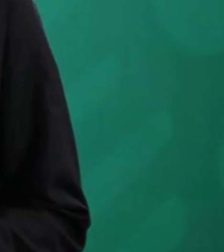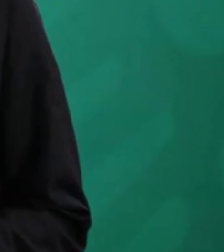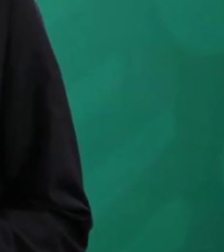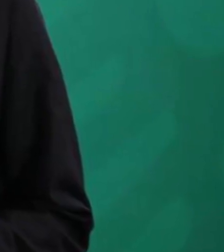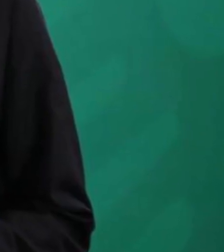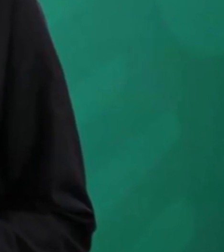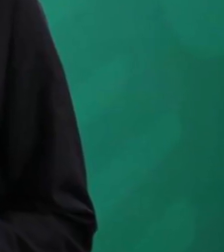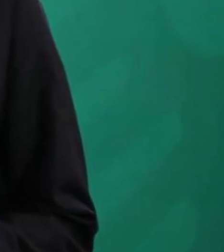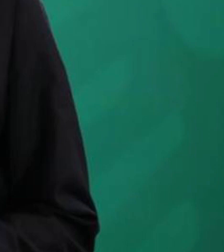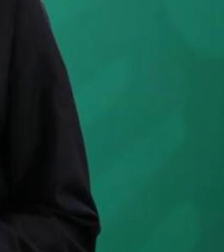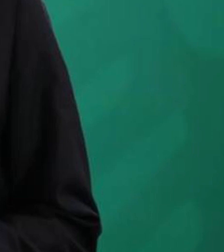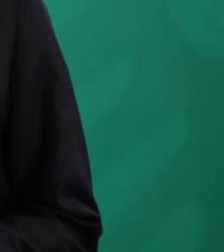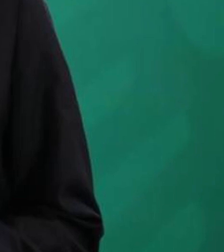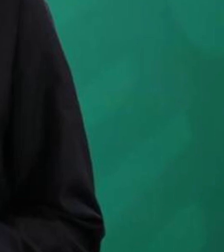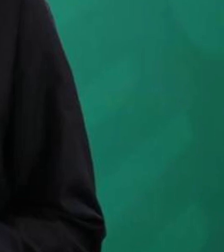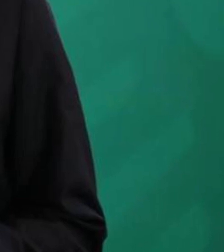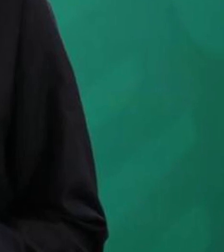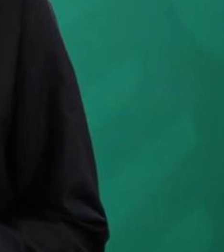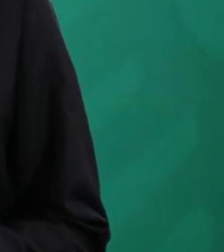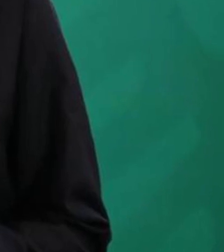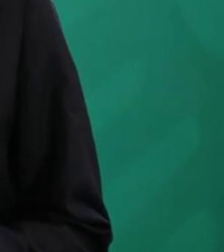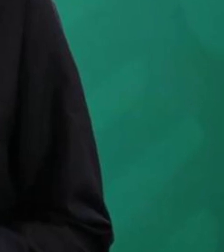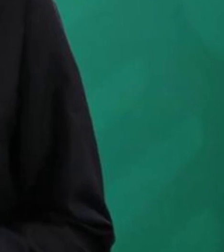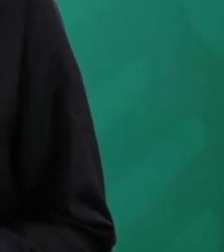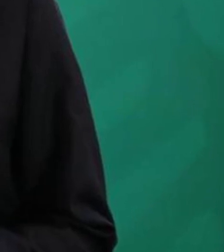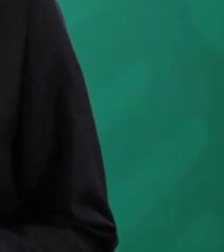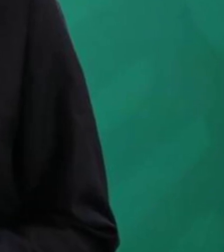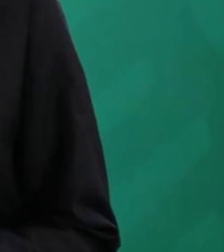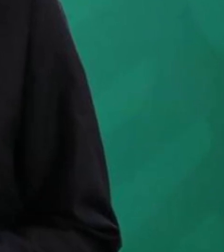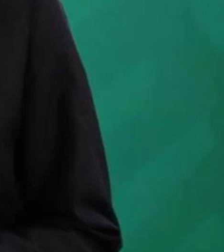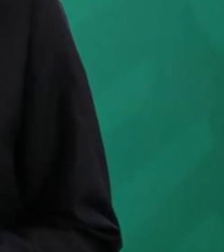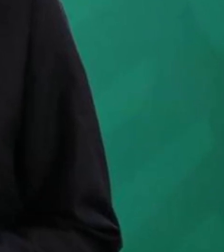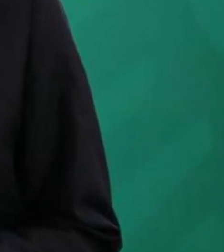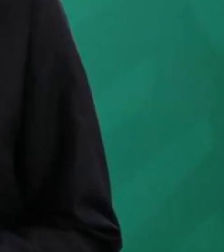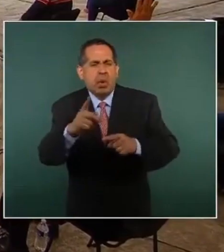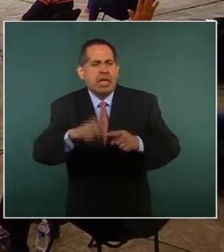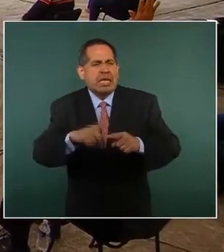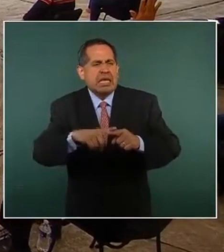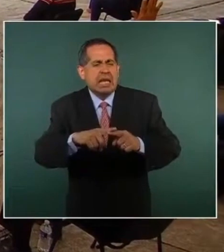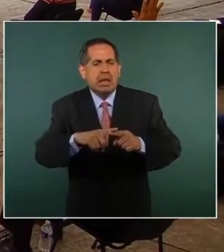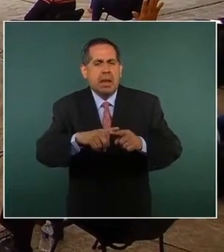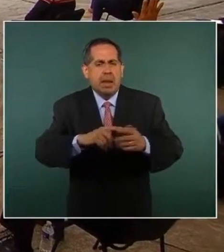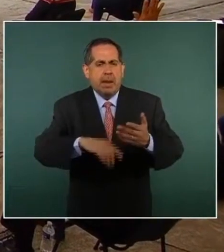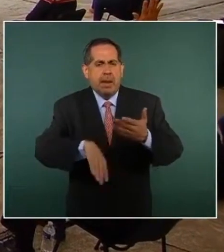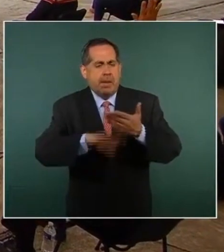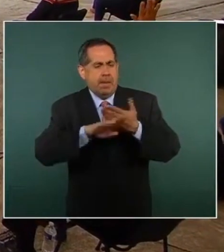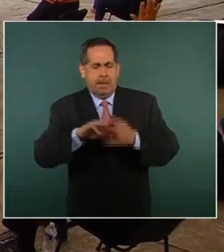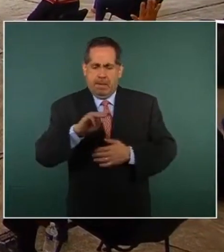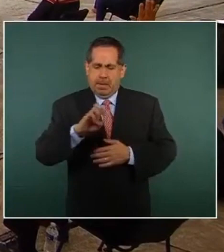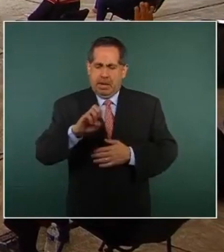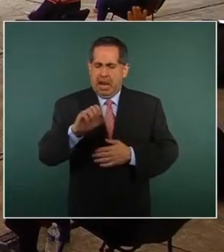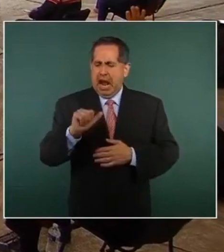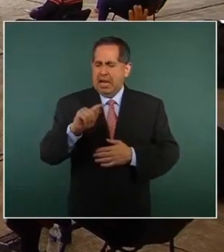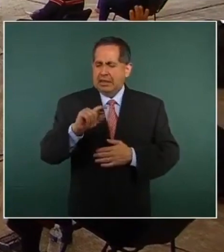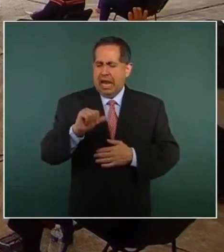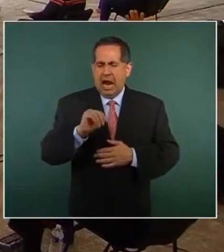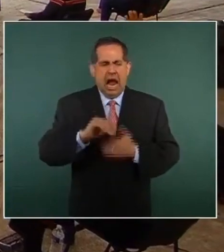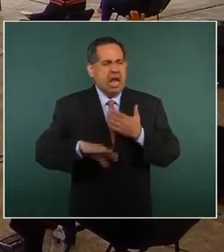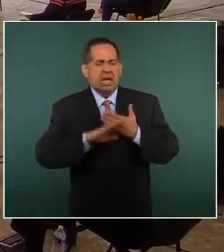el presidente Andrés Manuel López Obrador trató de frenar los cuestionamientos hacia el gobernador. A ver, yo les propongo algo. Perdón. No.